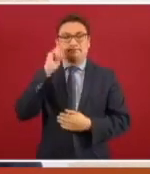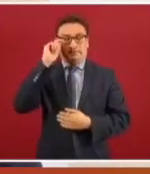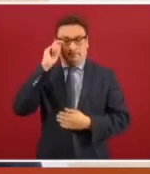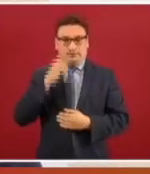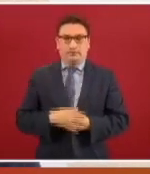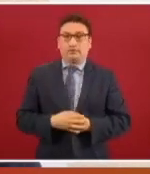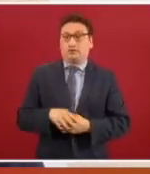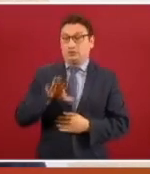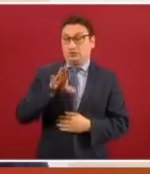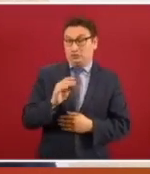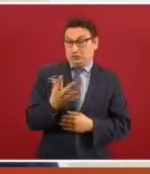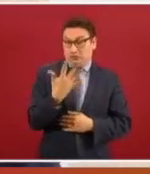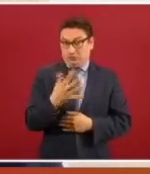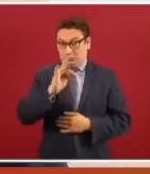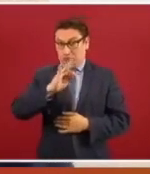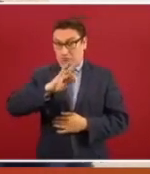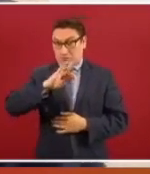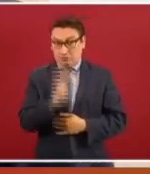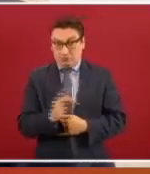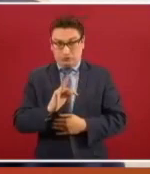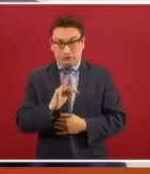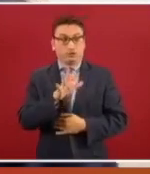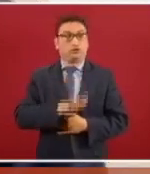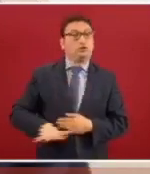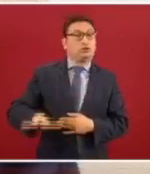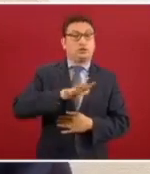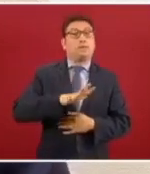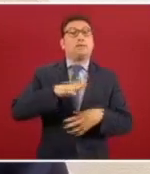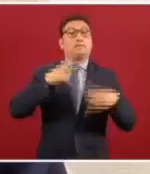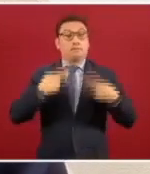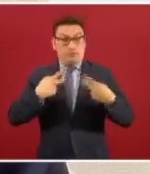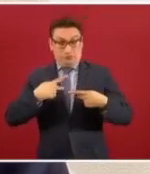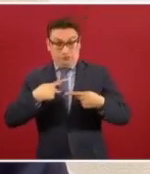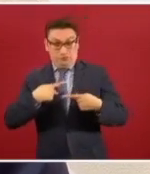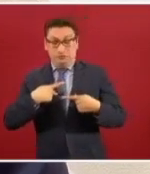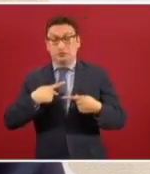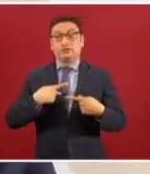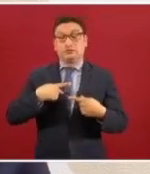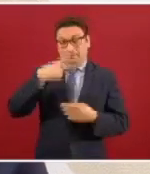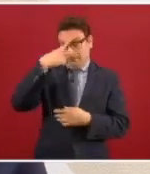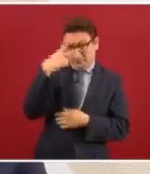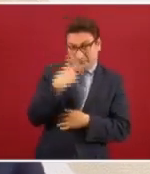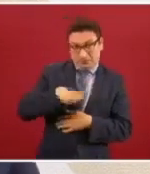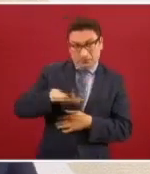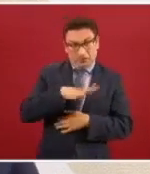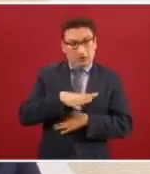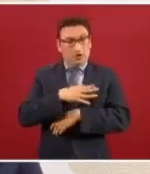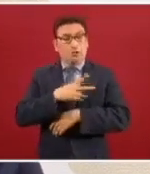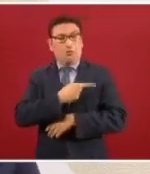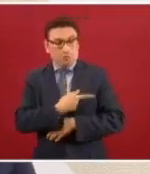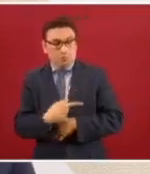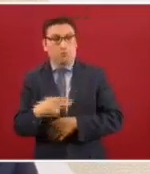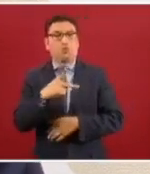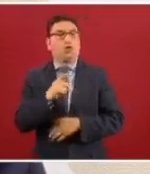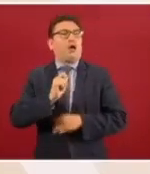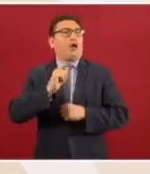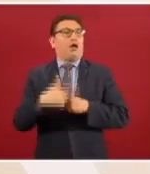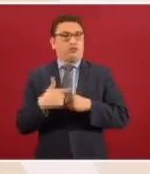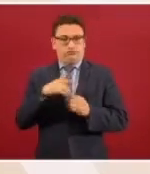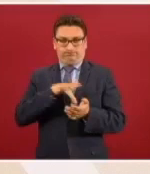el 95% de las familias pobres de México están recibiendo cuando menos un